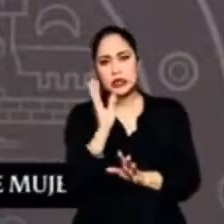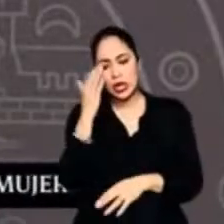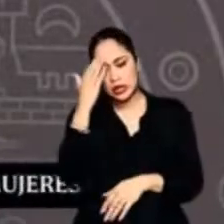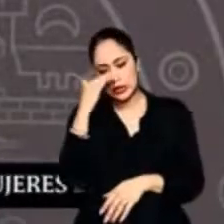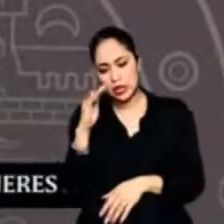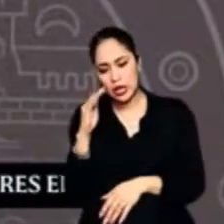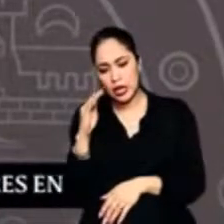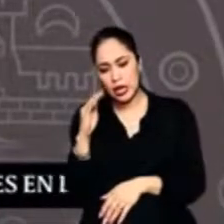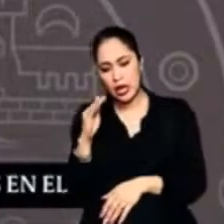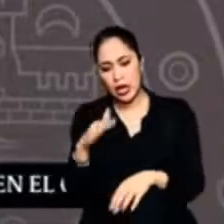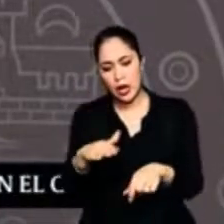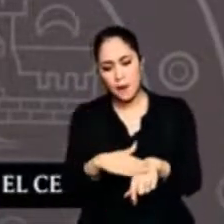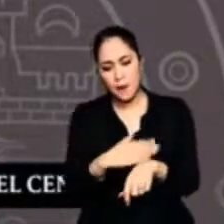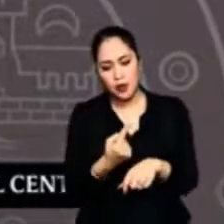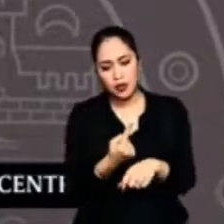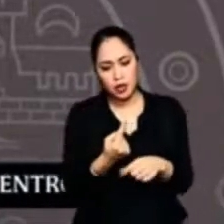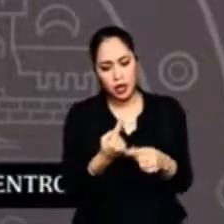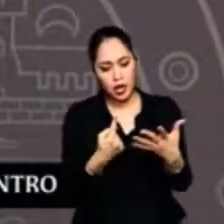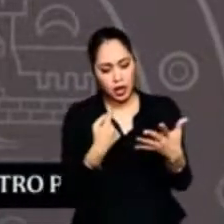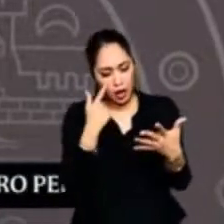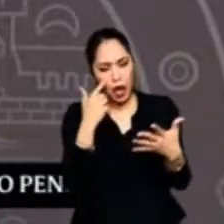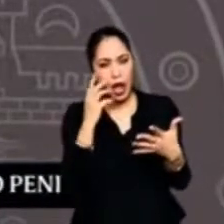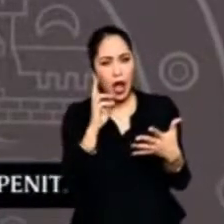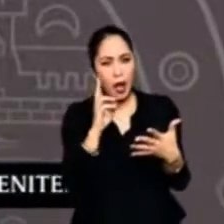uso de las participaciones, déjenme ver.